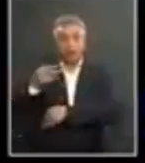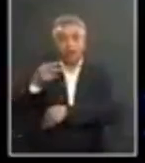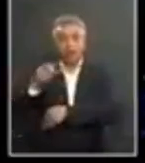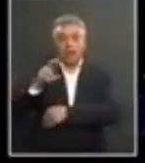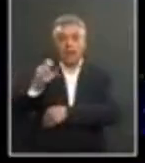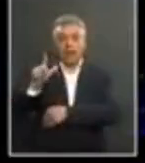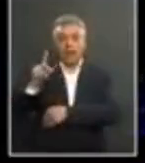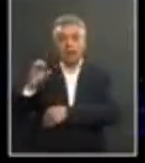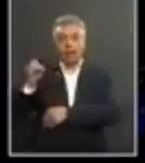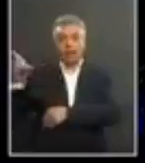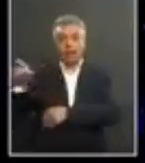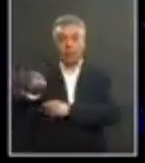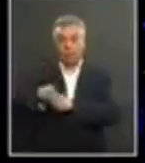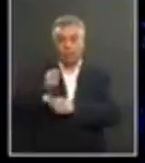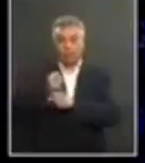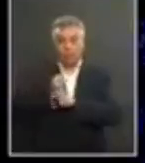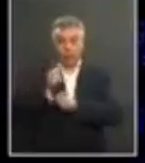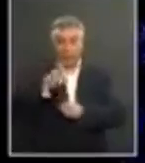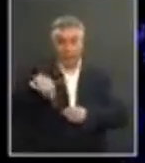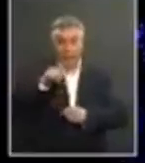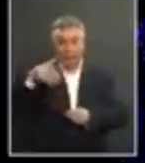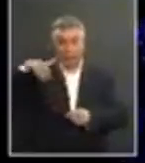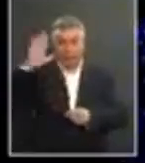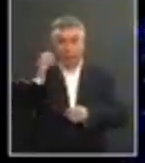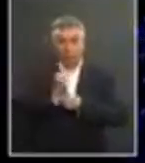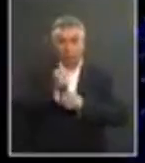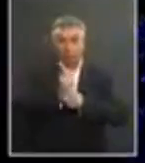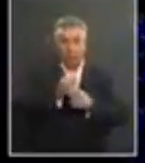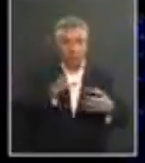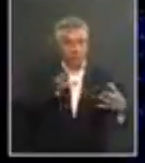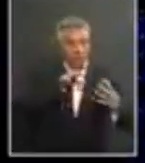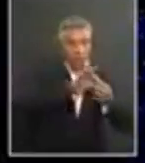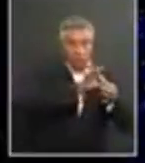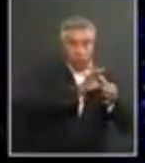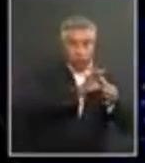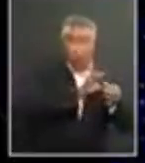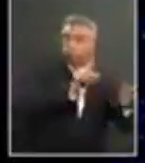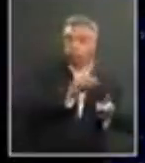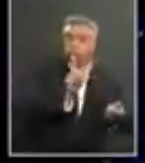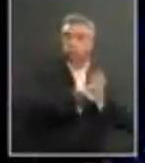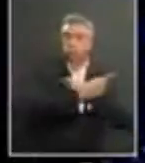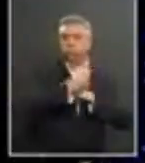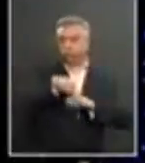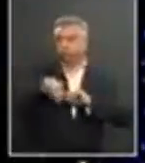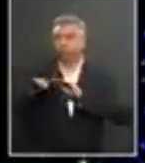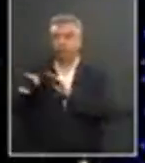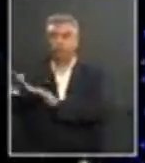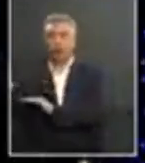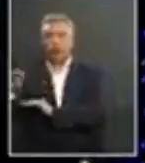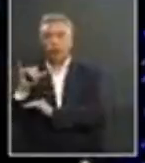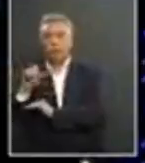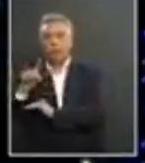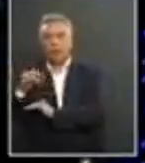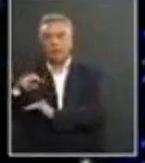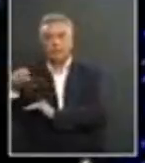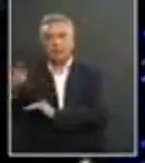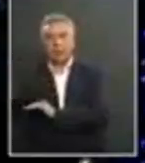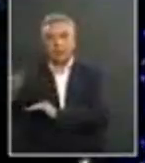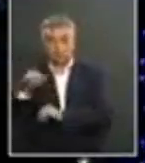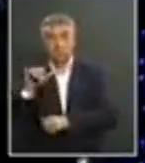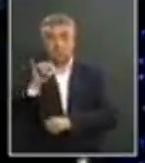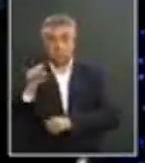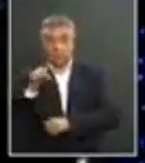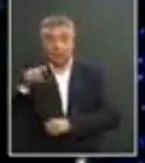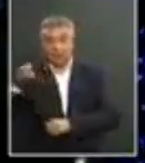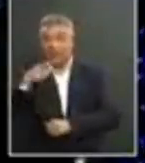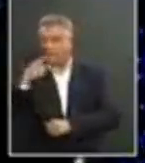están todos trabajando con, o la gran mayoría está trabajando con Yasna Proboste ahora. En ese contexto, en ese estado de cosas, de hecho, Yasna Proboste dijo que esto era